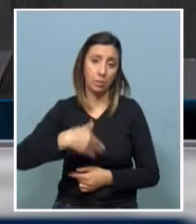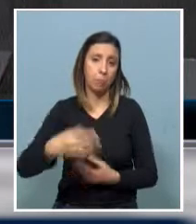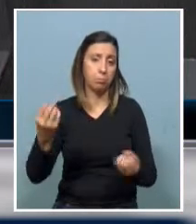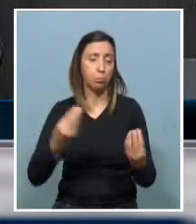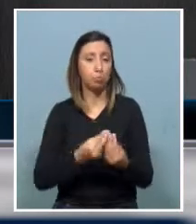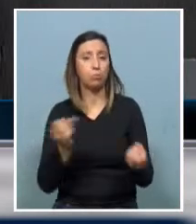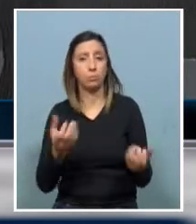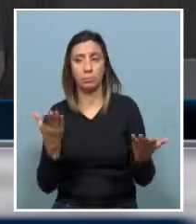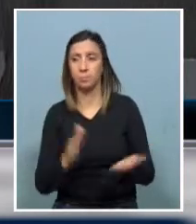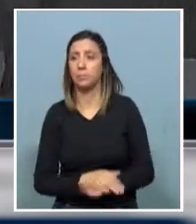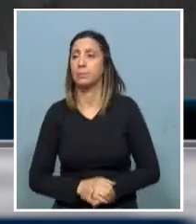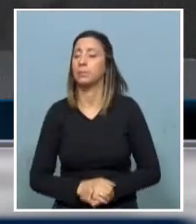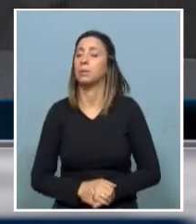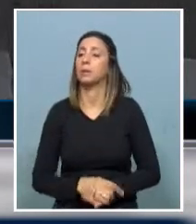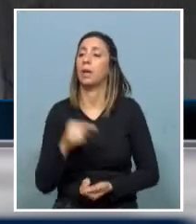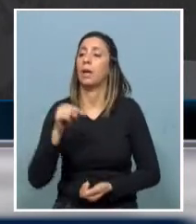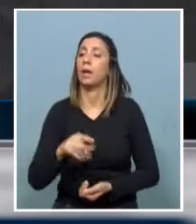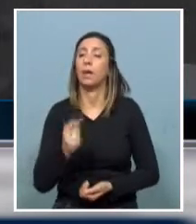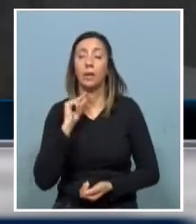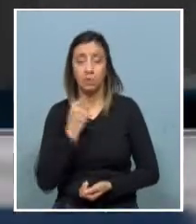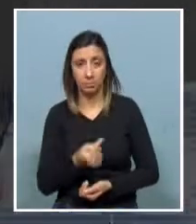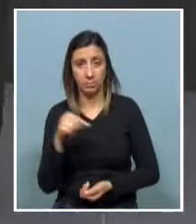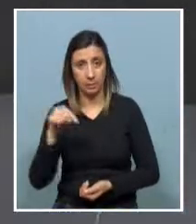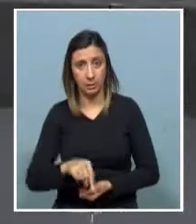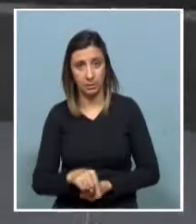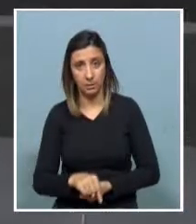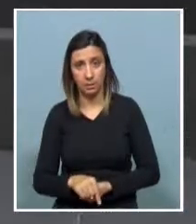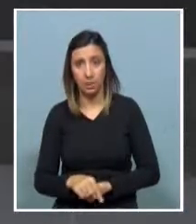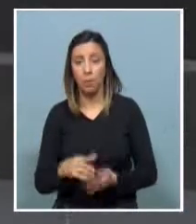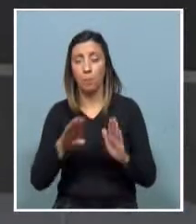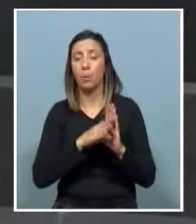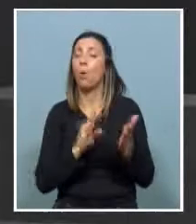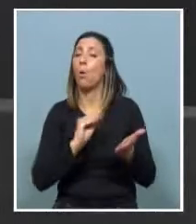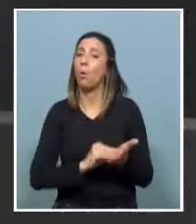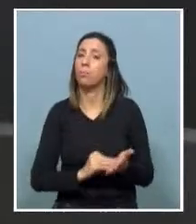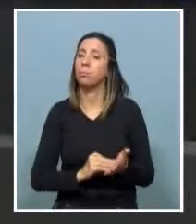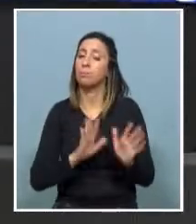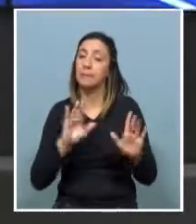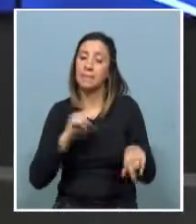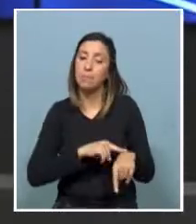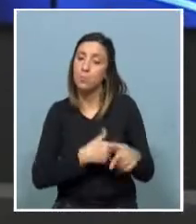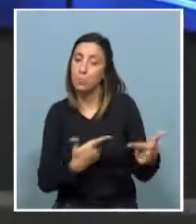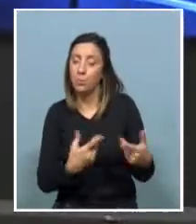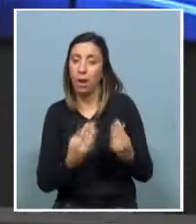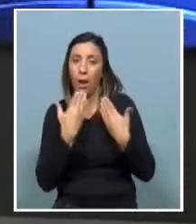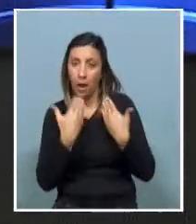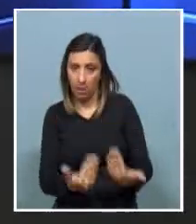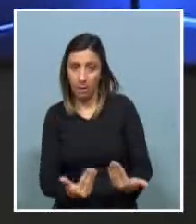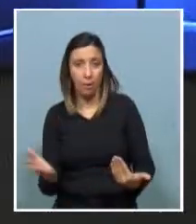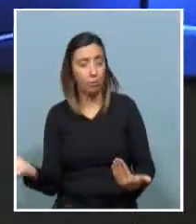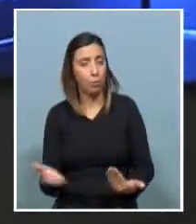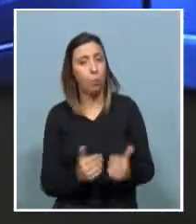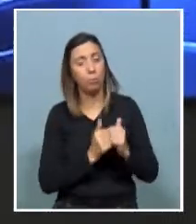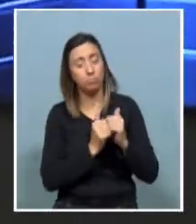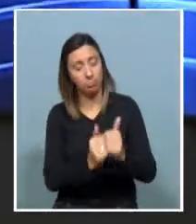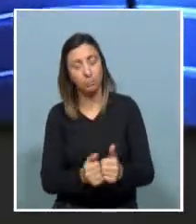es muchísimo mejor. Muy bien, y lo que viene aquí en la pantalla de Canal 13 es más programación, así que no me queda más tiempo. Muchas gracias a todos por